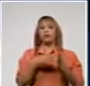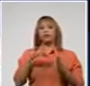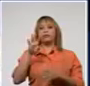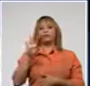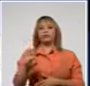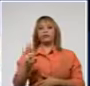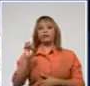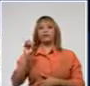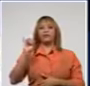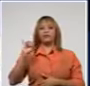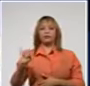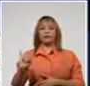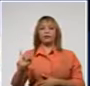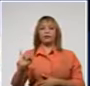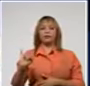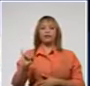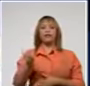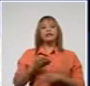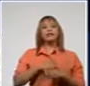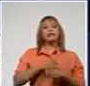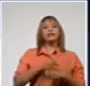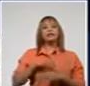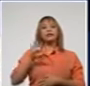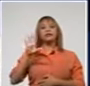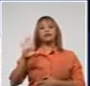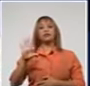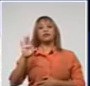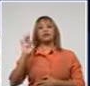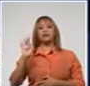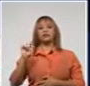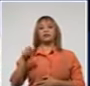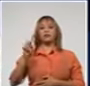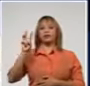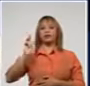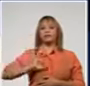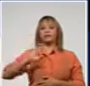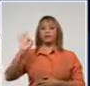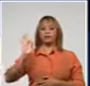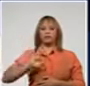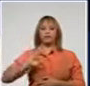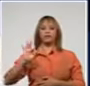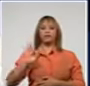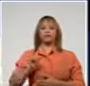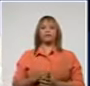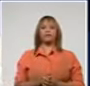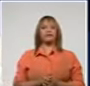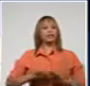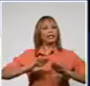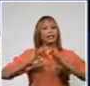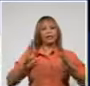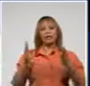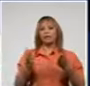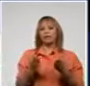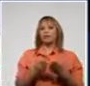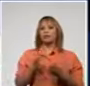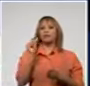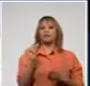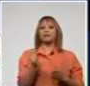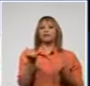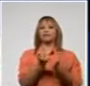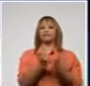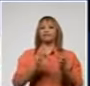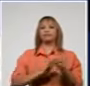2.406 que representan el 58,3% de todos los confirmados en Cuba. En